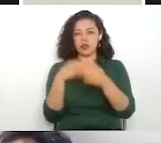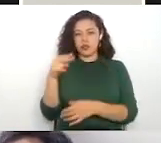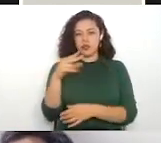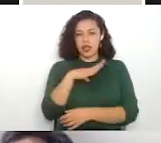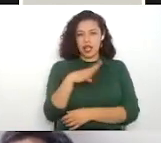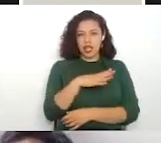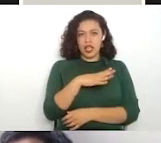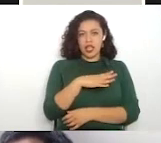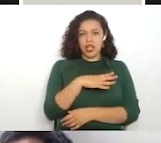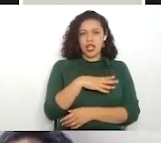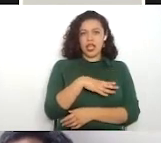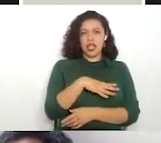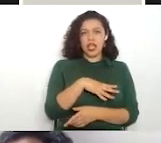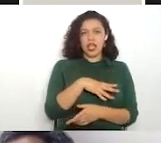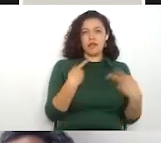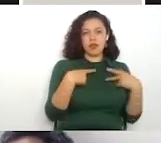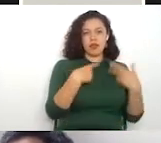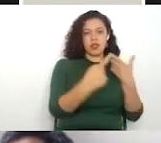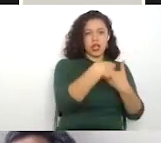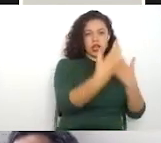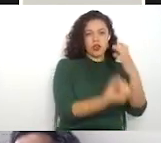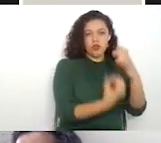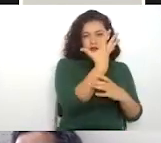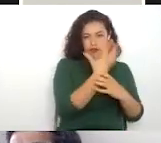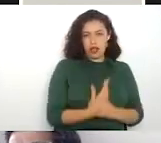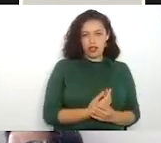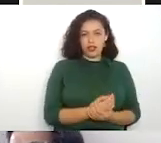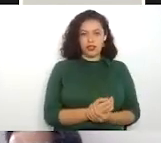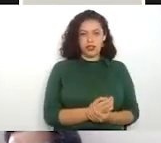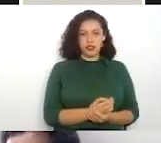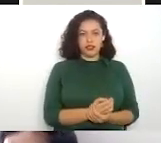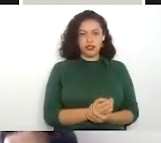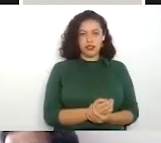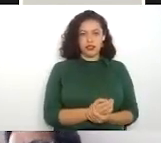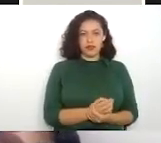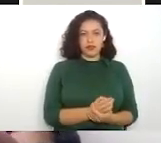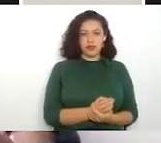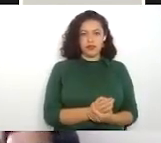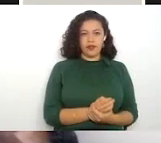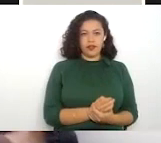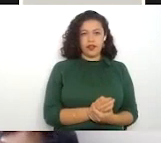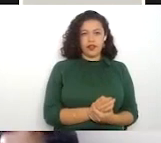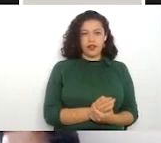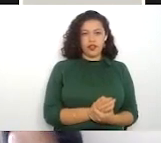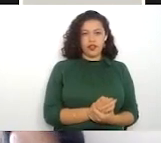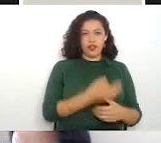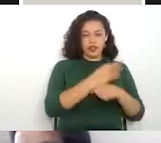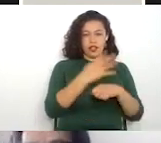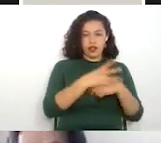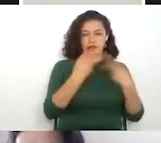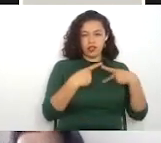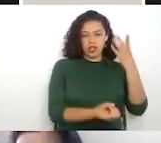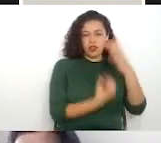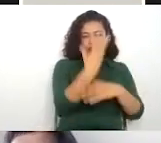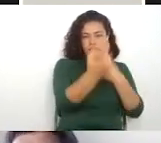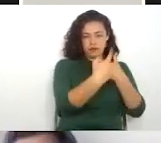Residentes de nuevo ingreso. Ok, entonces ahorita nos vamos a quedar con eso nada más, residentes de nuevo ingreso. Está muy bien